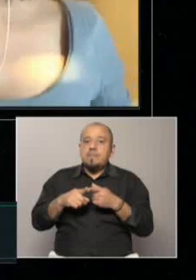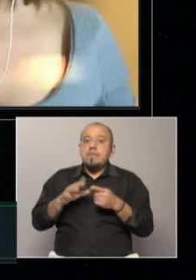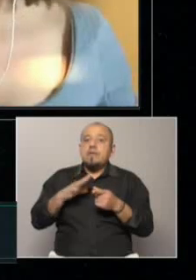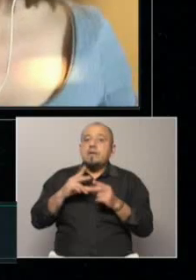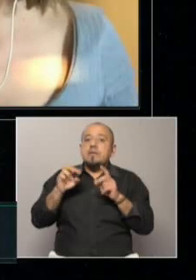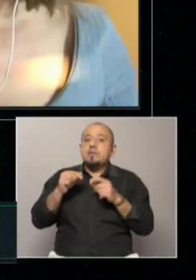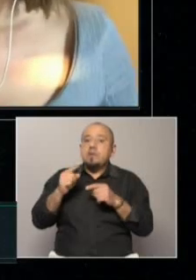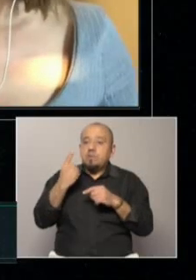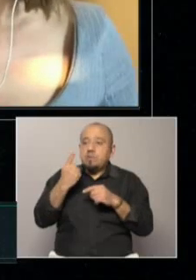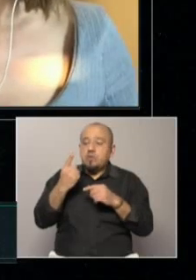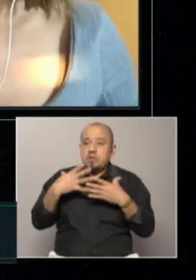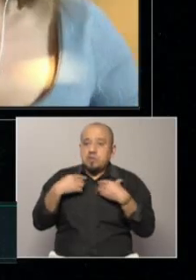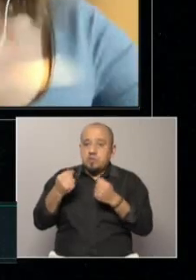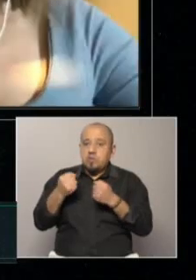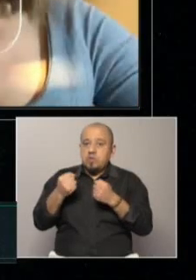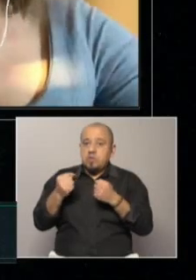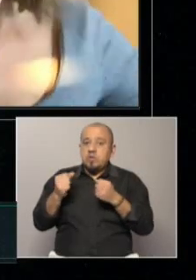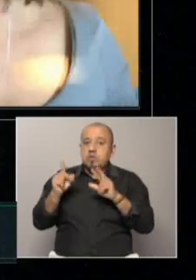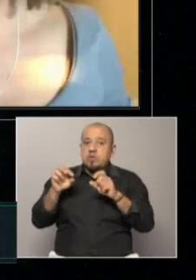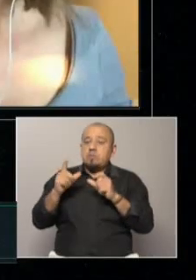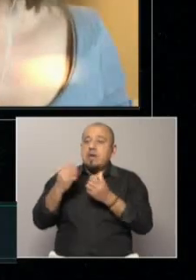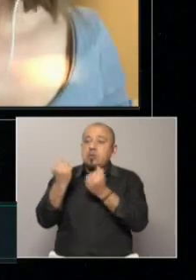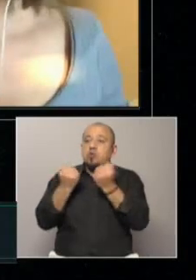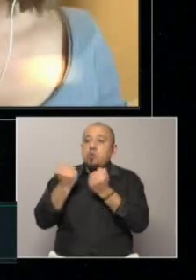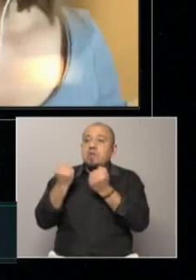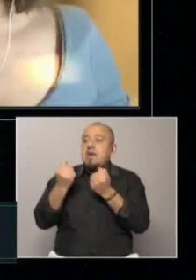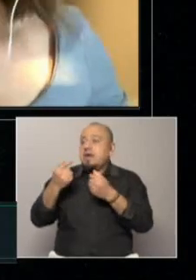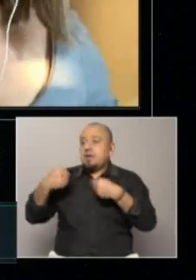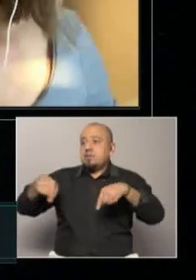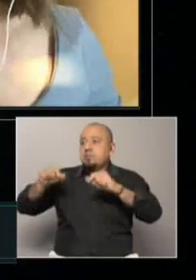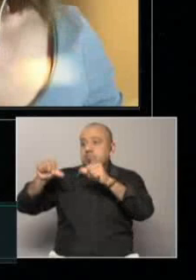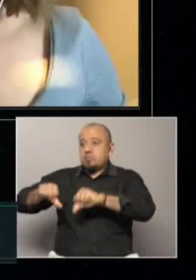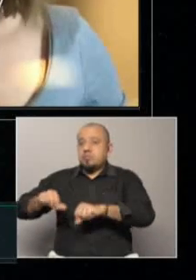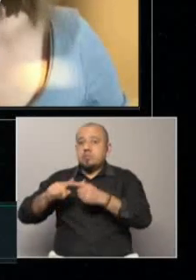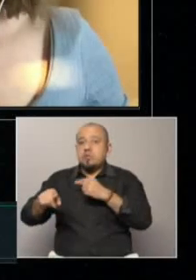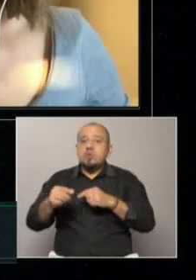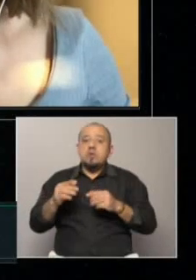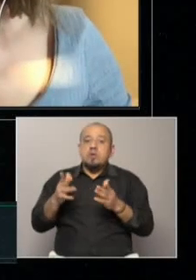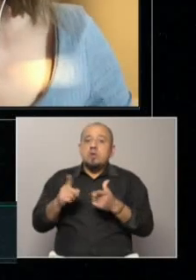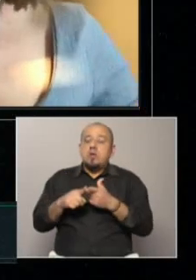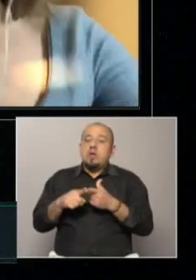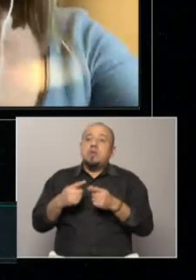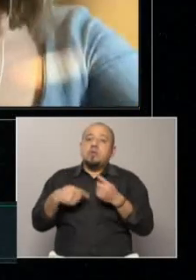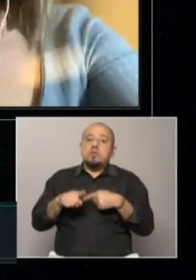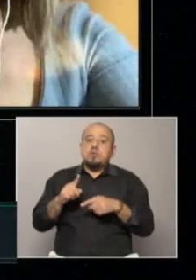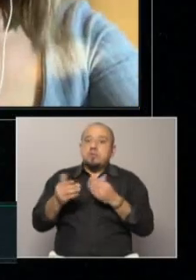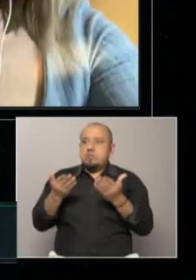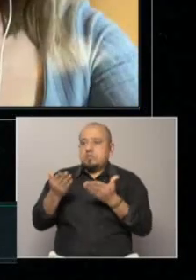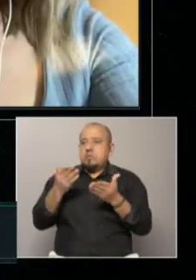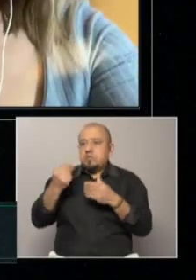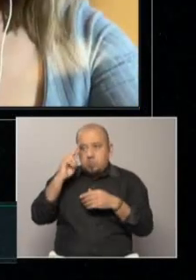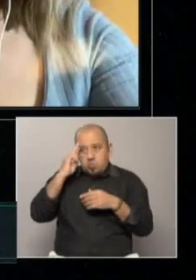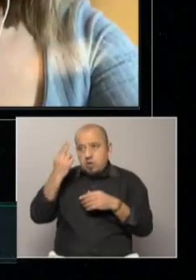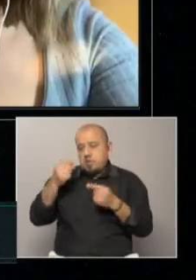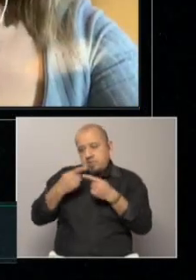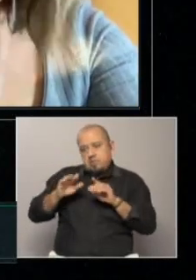priorizó la salud con economías que estropearon y que se vieron estropeadas con cuarentena o sin cuarentena, incomparable con el caso de